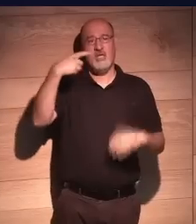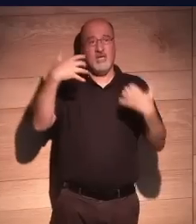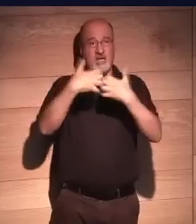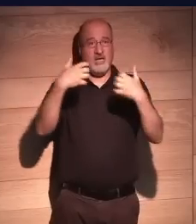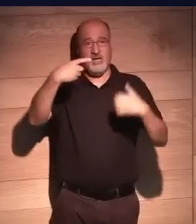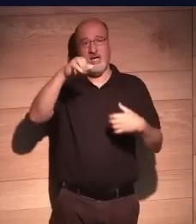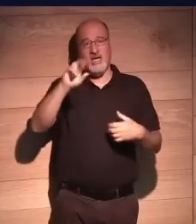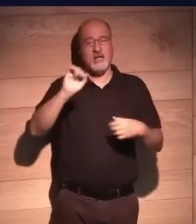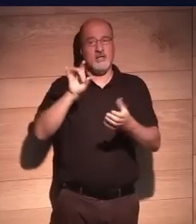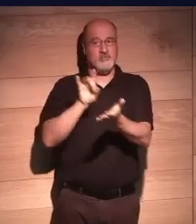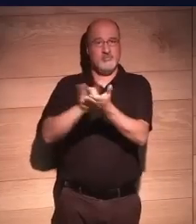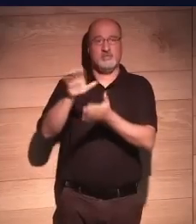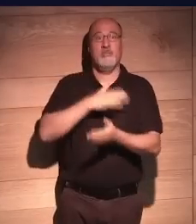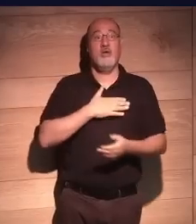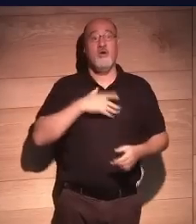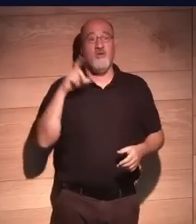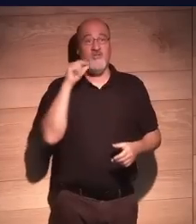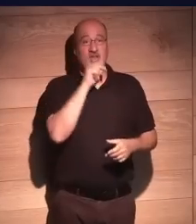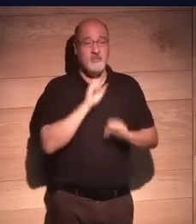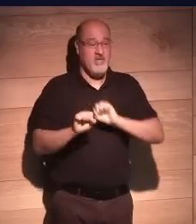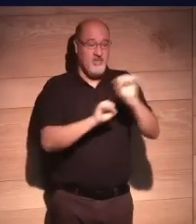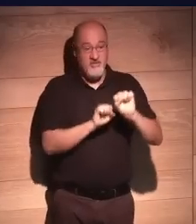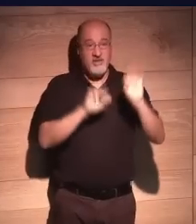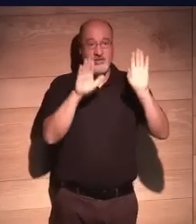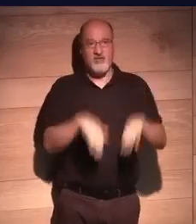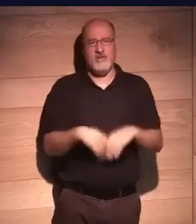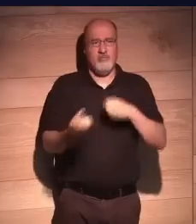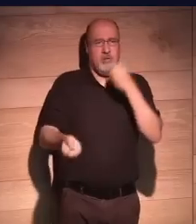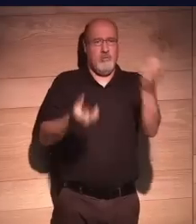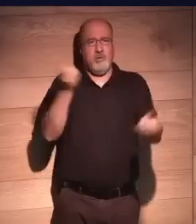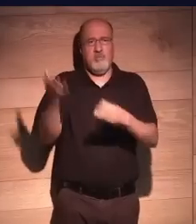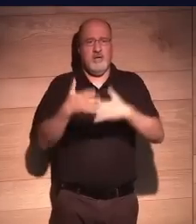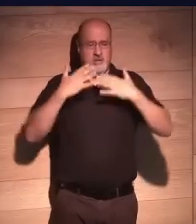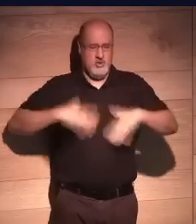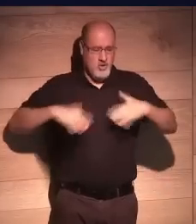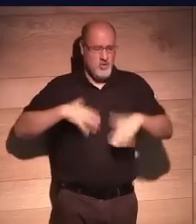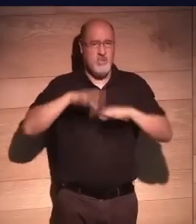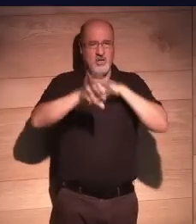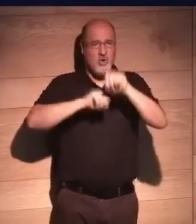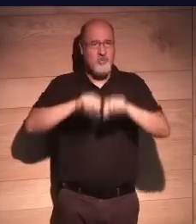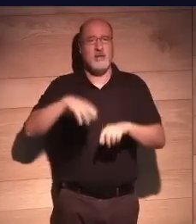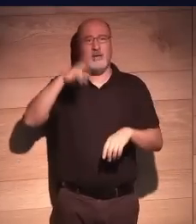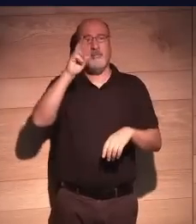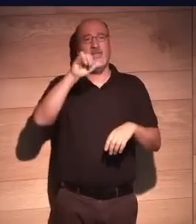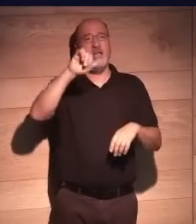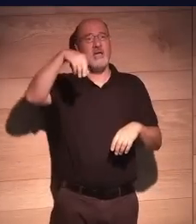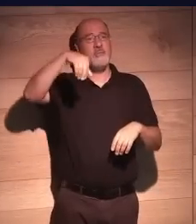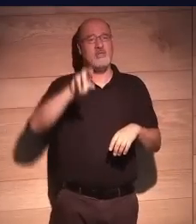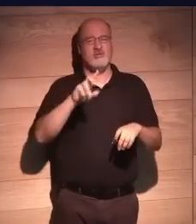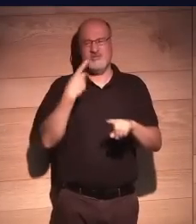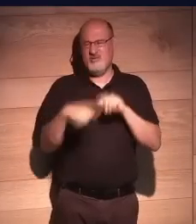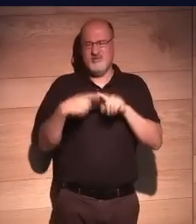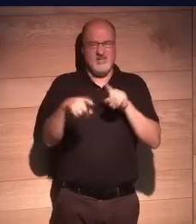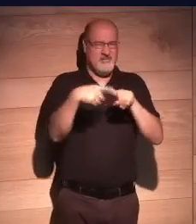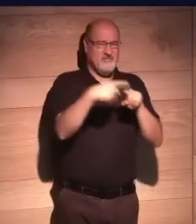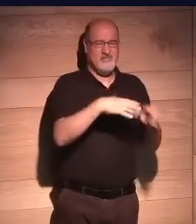defendió, como yo hubiera esperado, y estaban saliendo los trapos sucios de que unos jerseys que había comprado, cosas muy